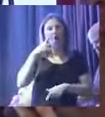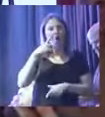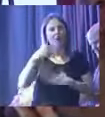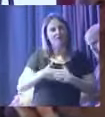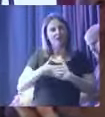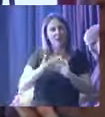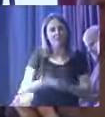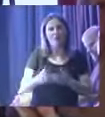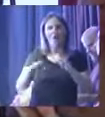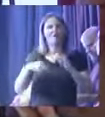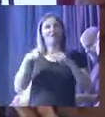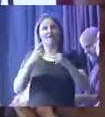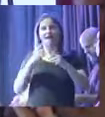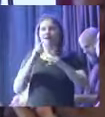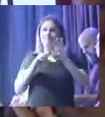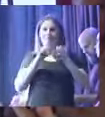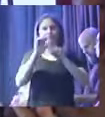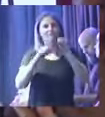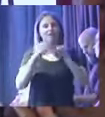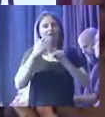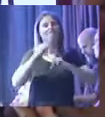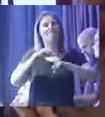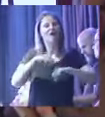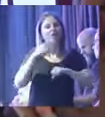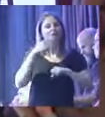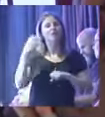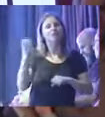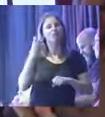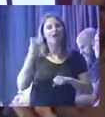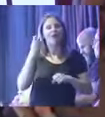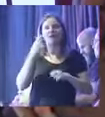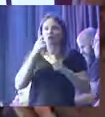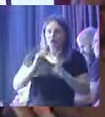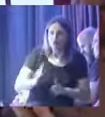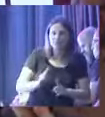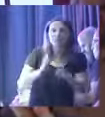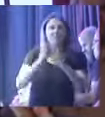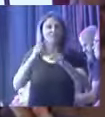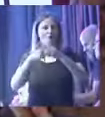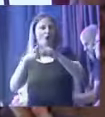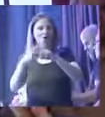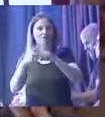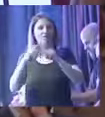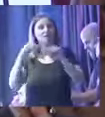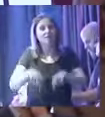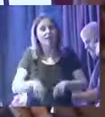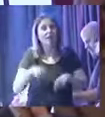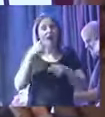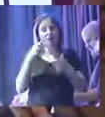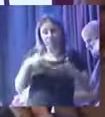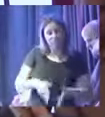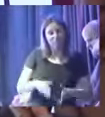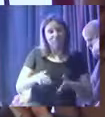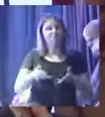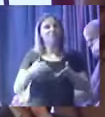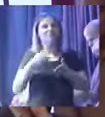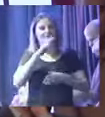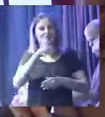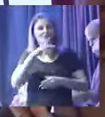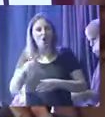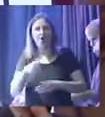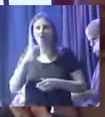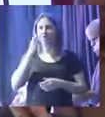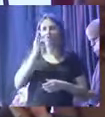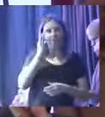nos trepamos a algunos balcones buscando, siguiendo a nuestras novias. Acá nacieron nuestros hijos,